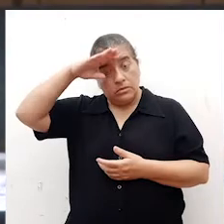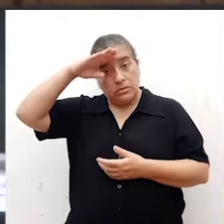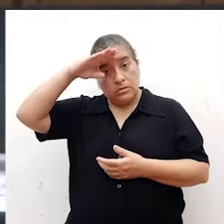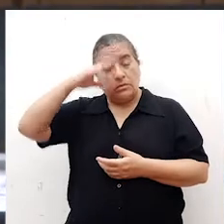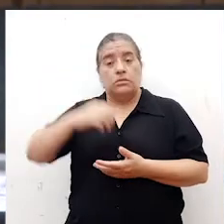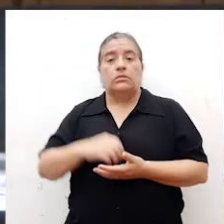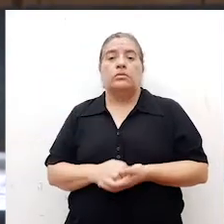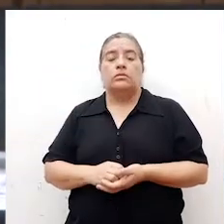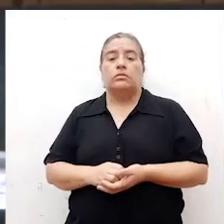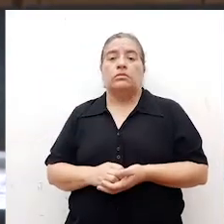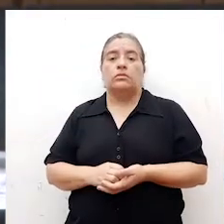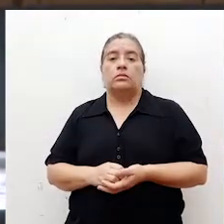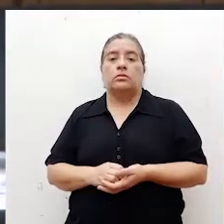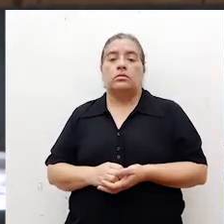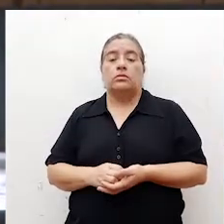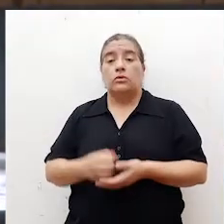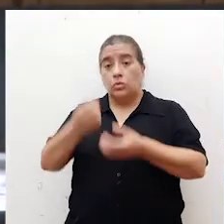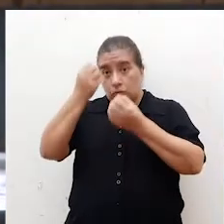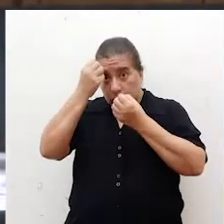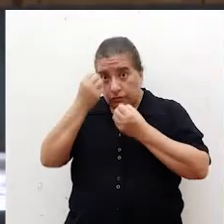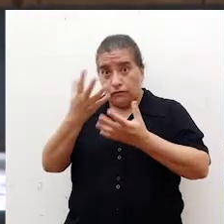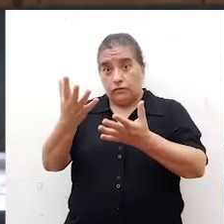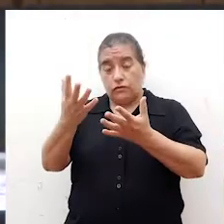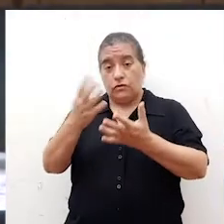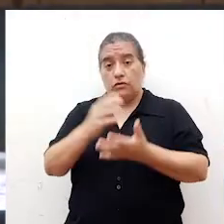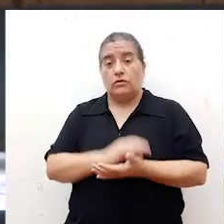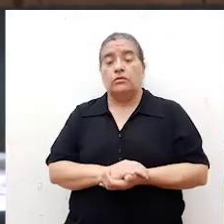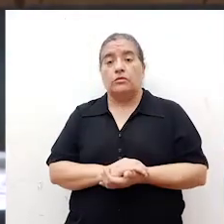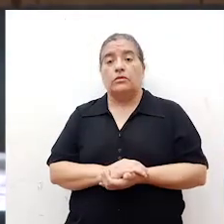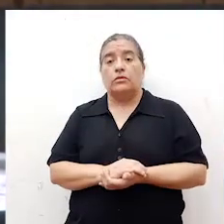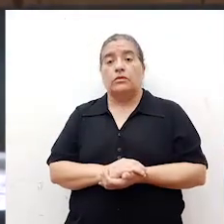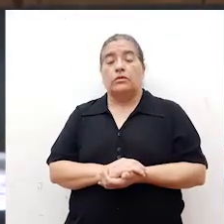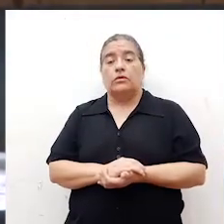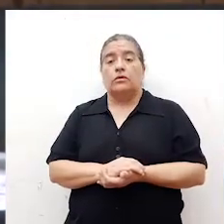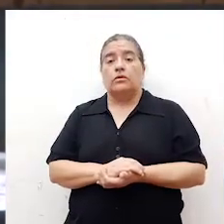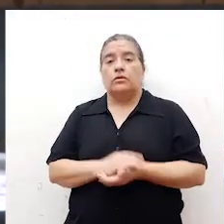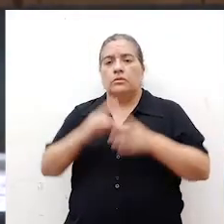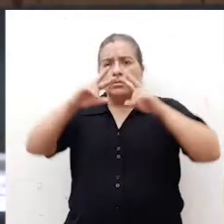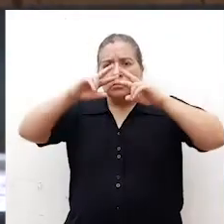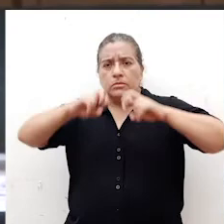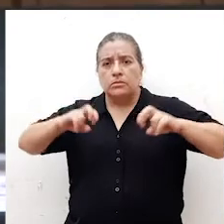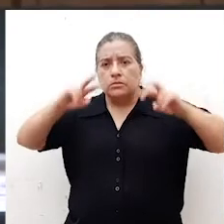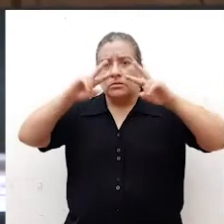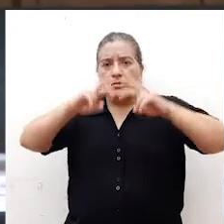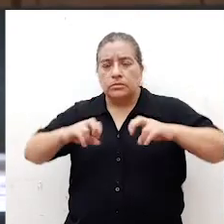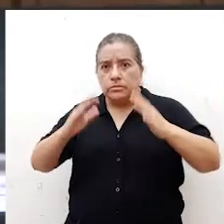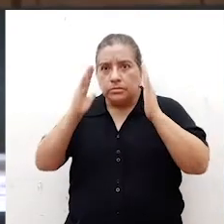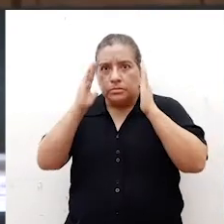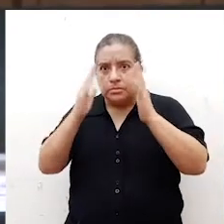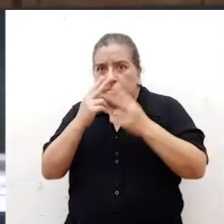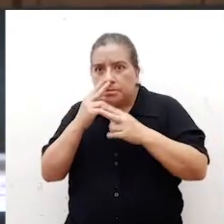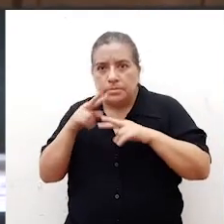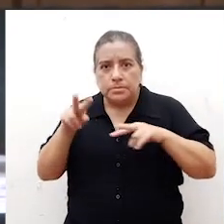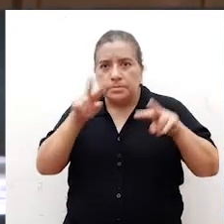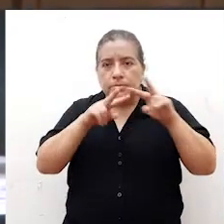gobierno publiquen las actas del Consejo de Estado y Consejo de Ministros. Gracias.